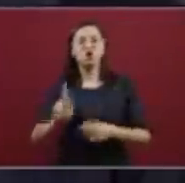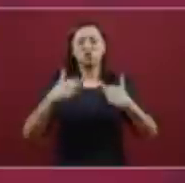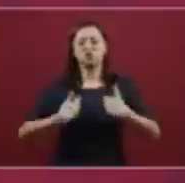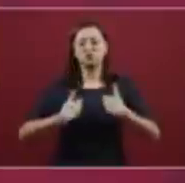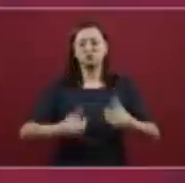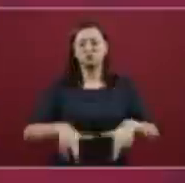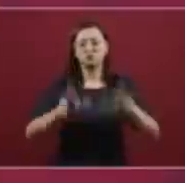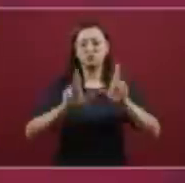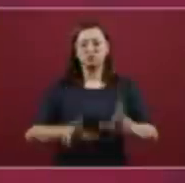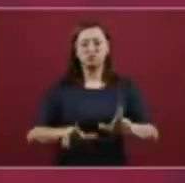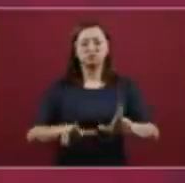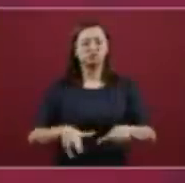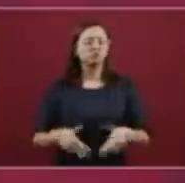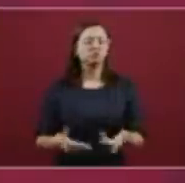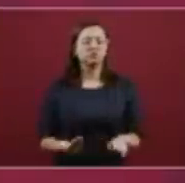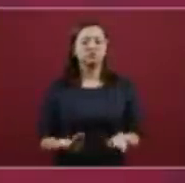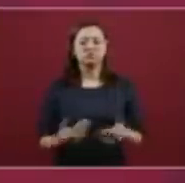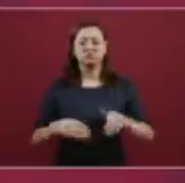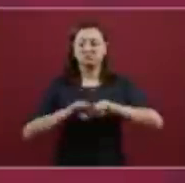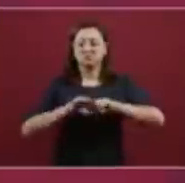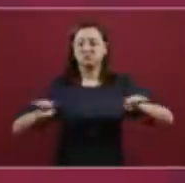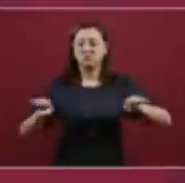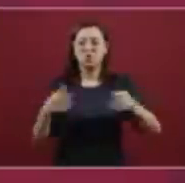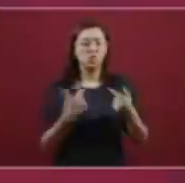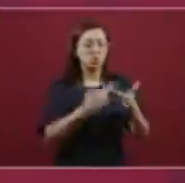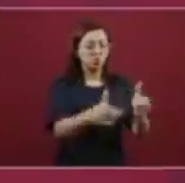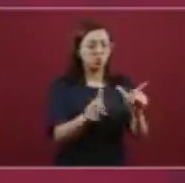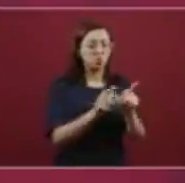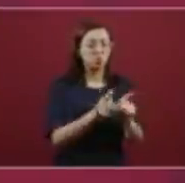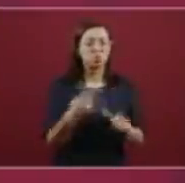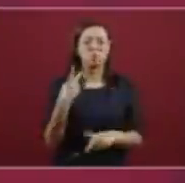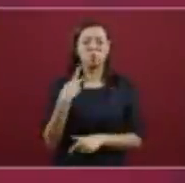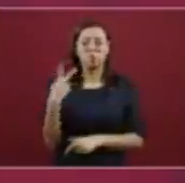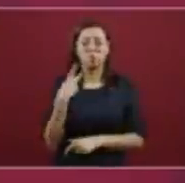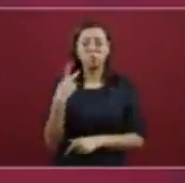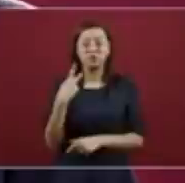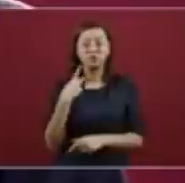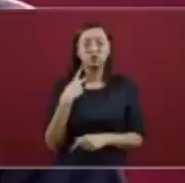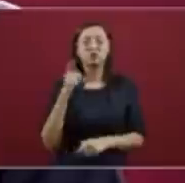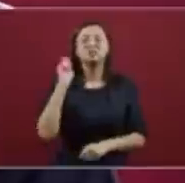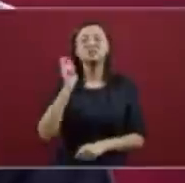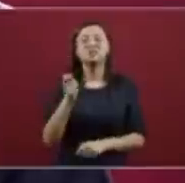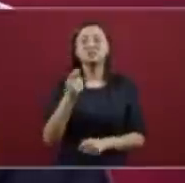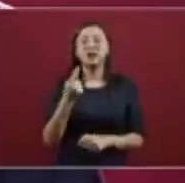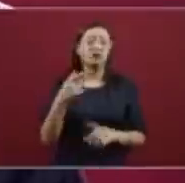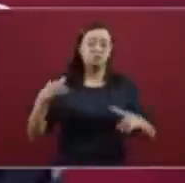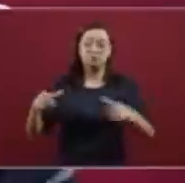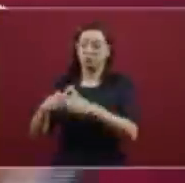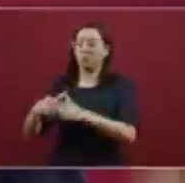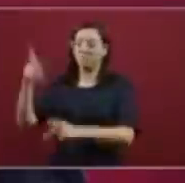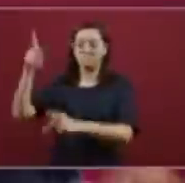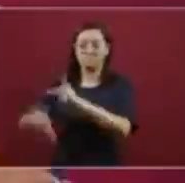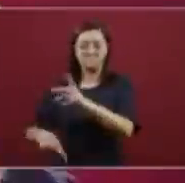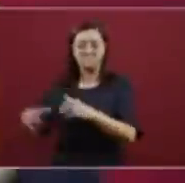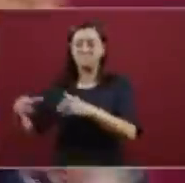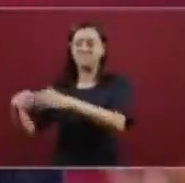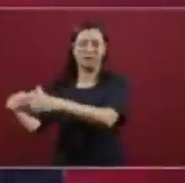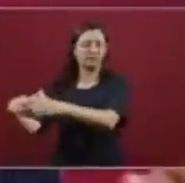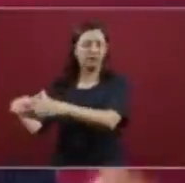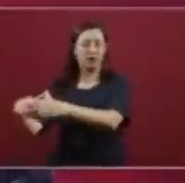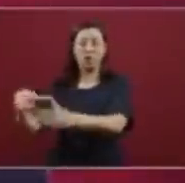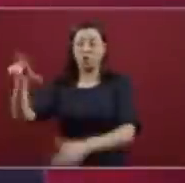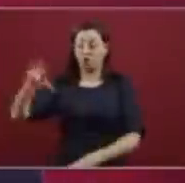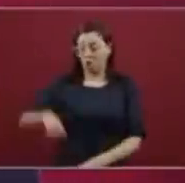Siempre lo he dicho, partido, como su nombre lo indica, es una parte, gobierno